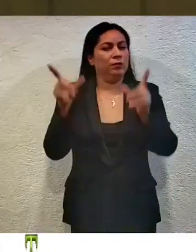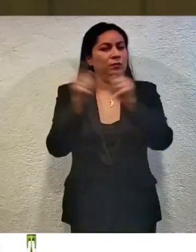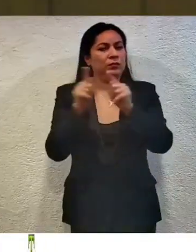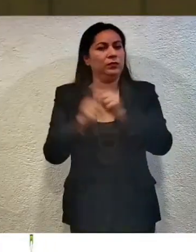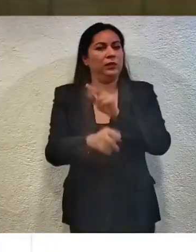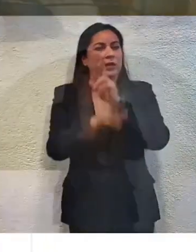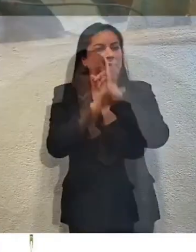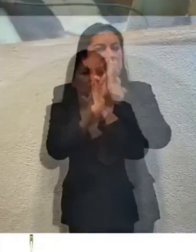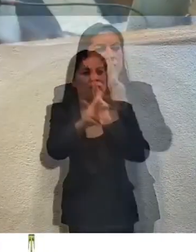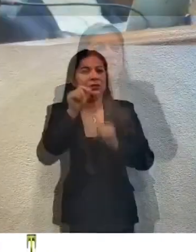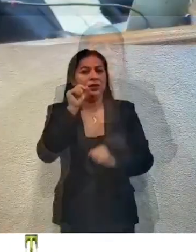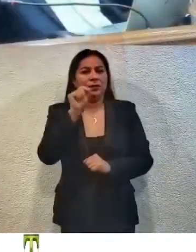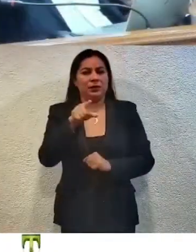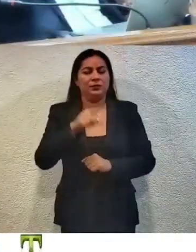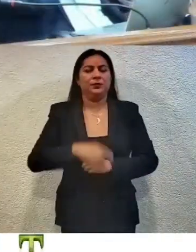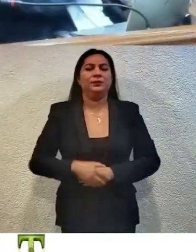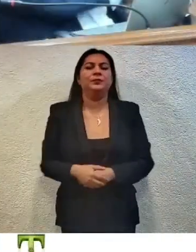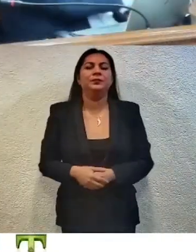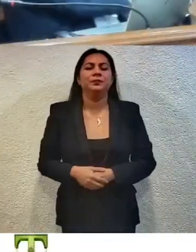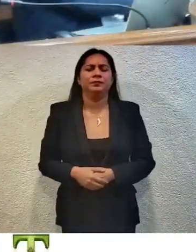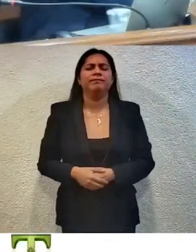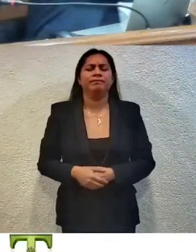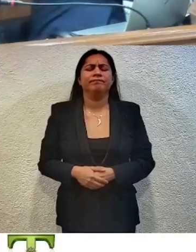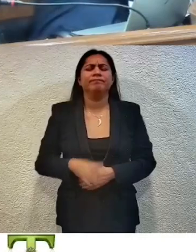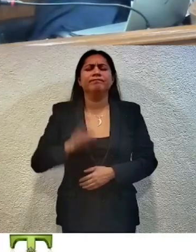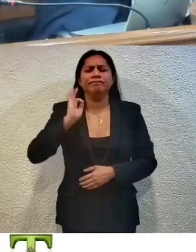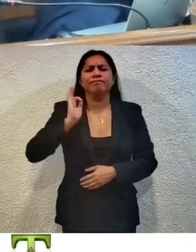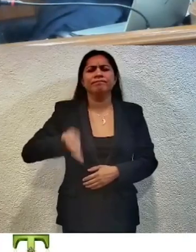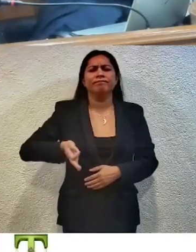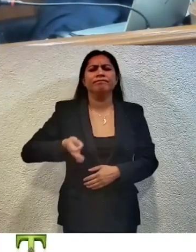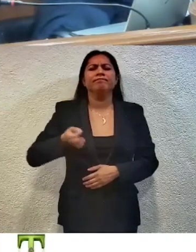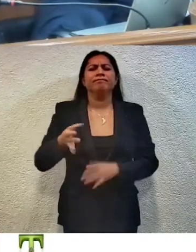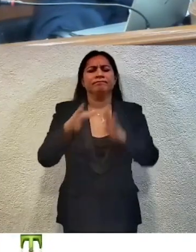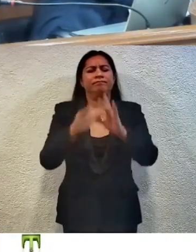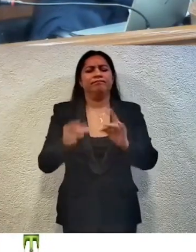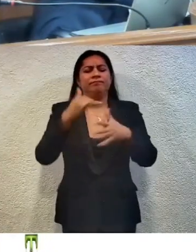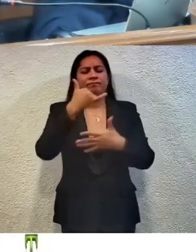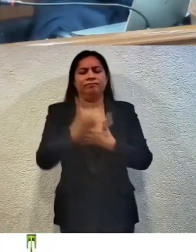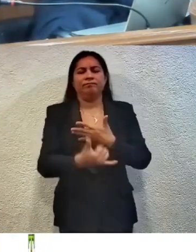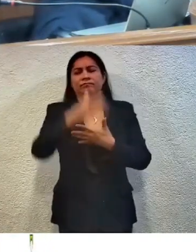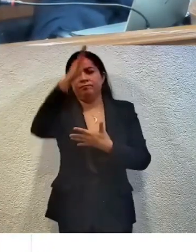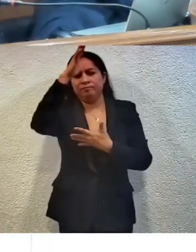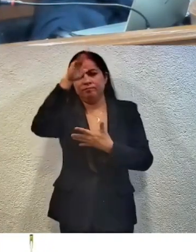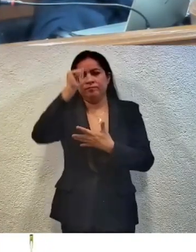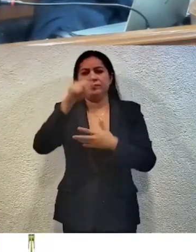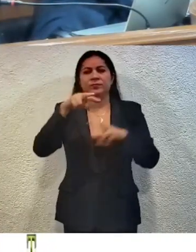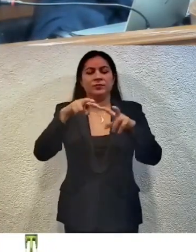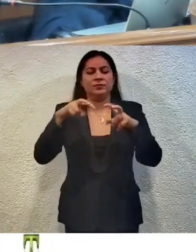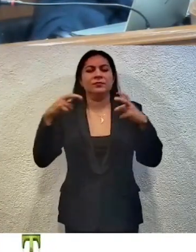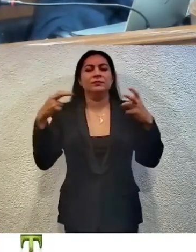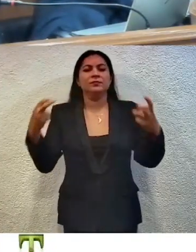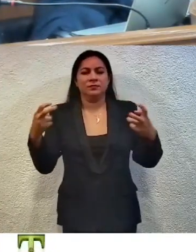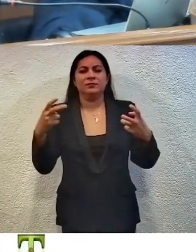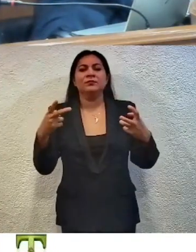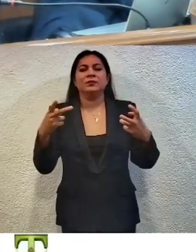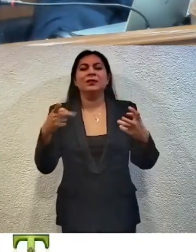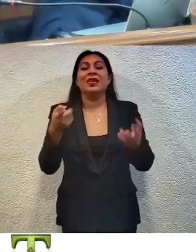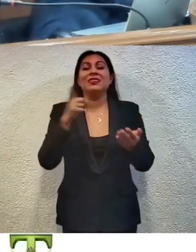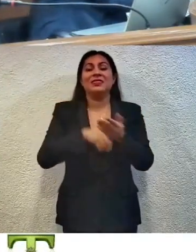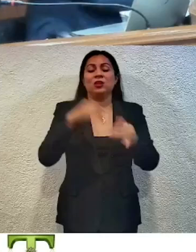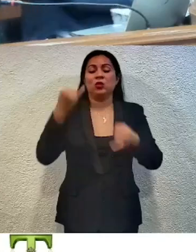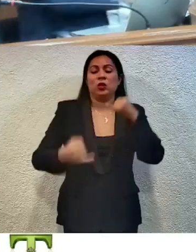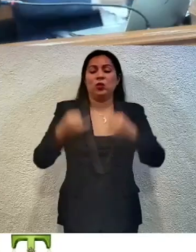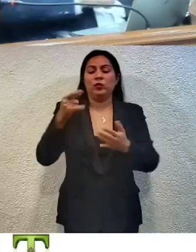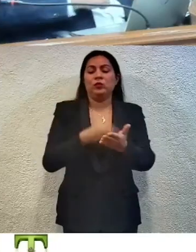los resolutivos del proyecto. Con su autorización, doy cuenta con el proyecto de acuerdo plenario dictado dentro del Juicio